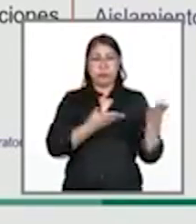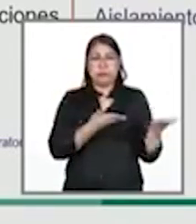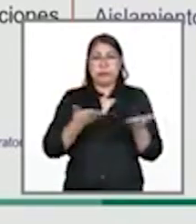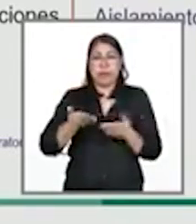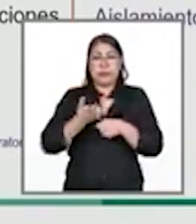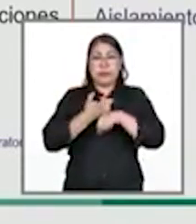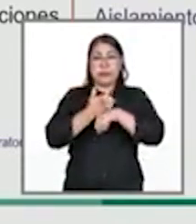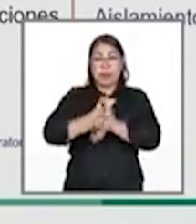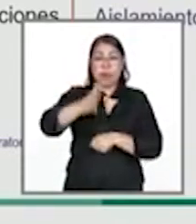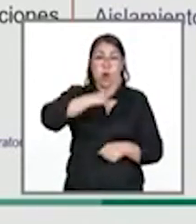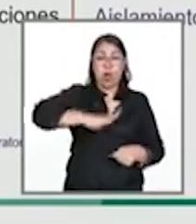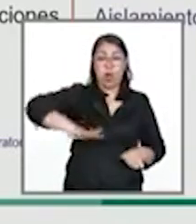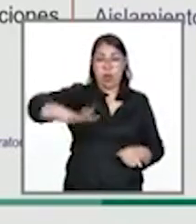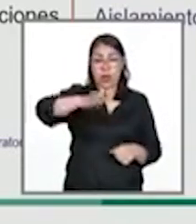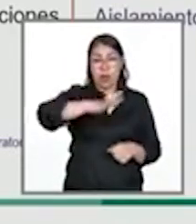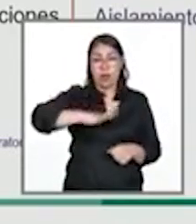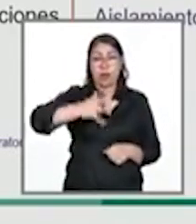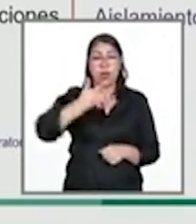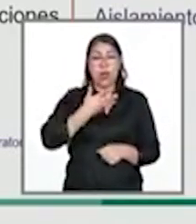al panorama estatal,